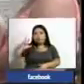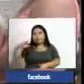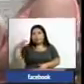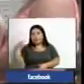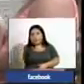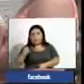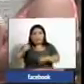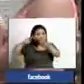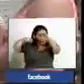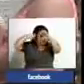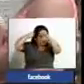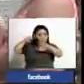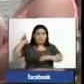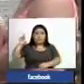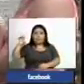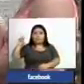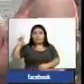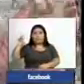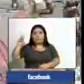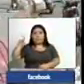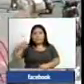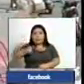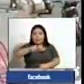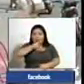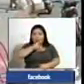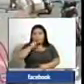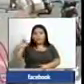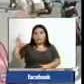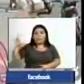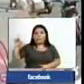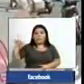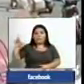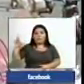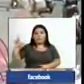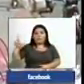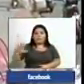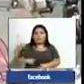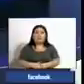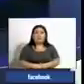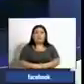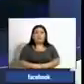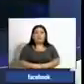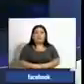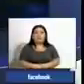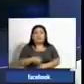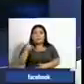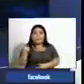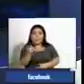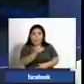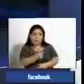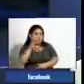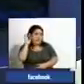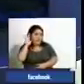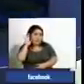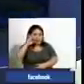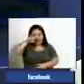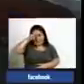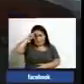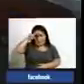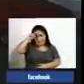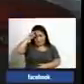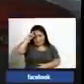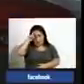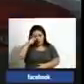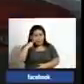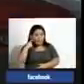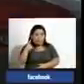Con imágenes de Roberto Martínez, Raúl Hernández, Noticiero Hechos. Vigilantes de seguridad privada denuncian la falta